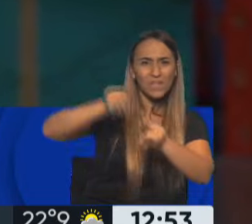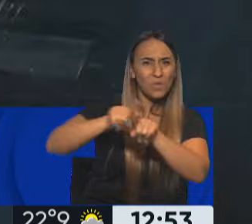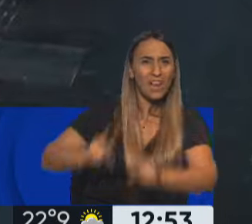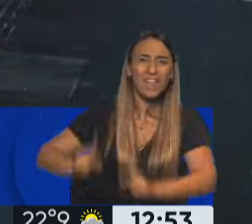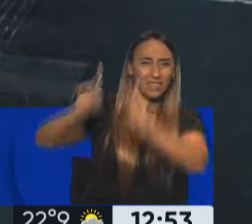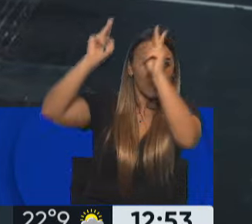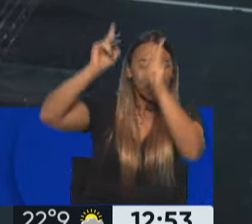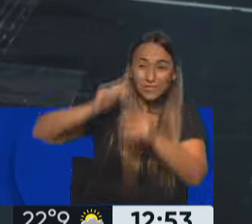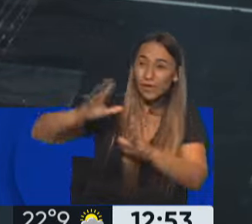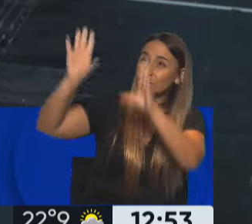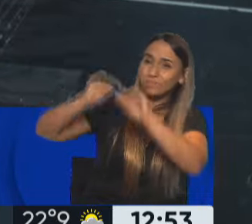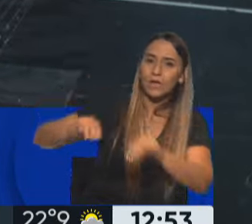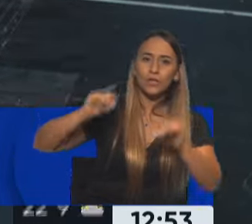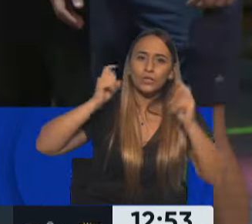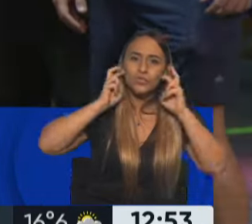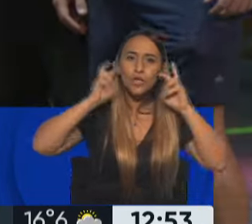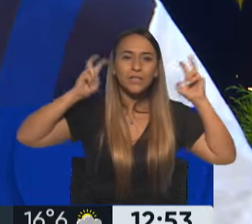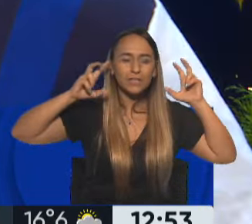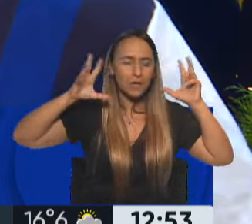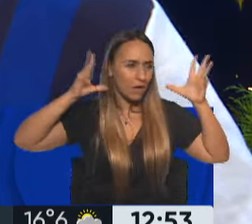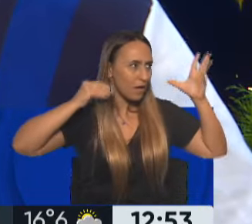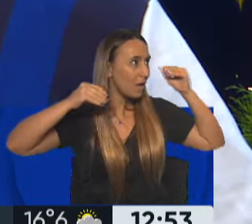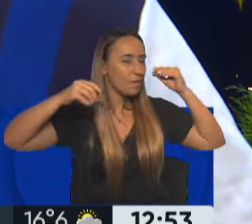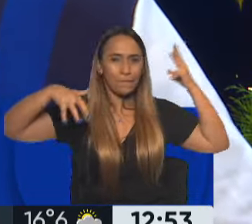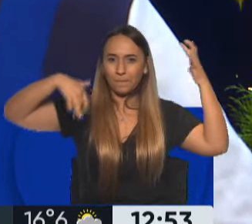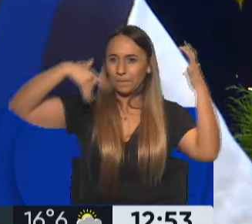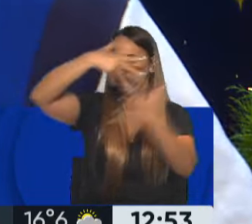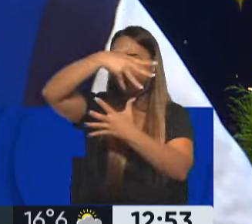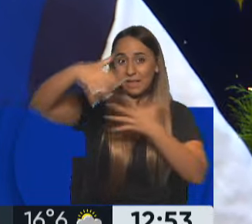sonido envolvente. Va a haber de todo. Es un show con